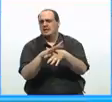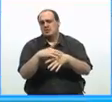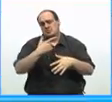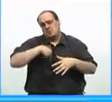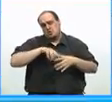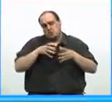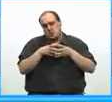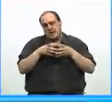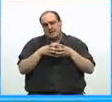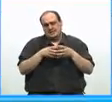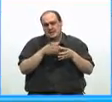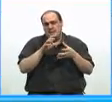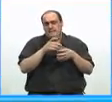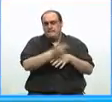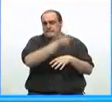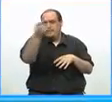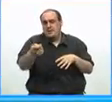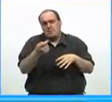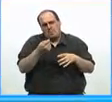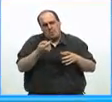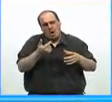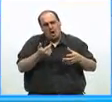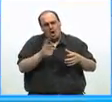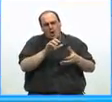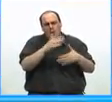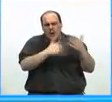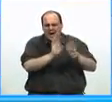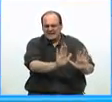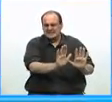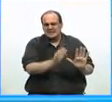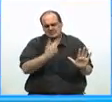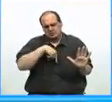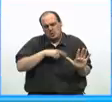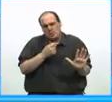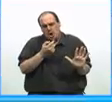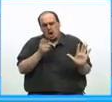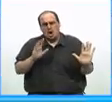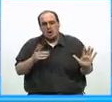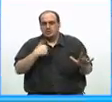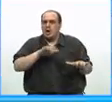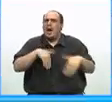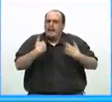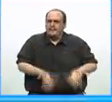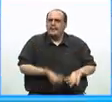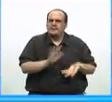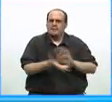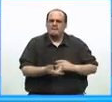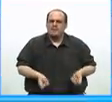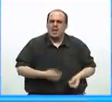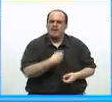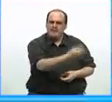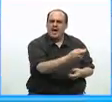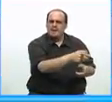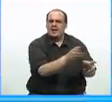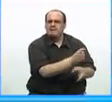poco pocos jugadores ha en el plantel con con esa característica y y bueno Tratamos de aprovecharlo de sacar el juego al máximo pero